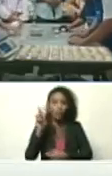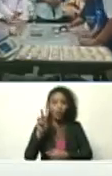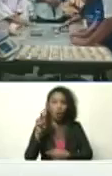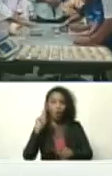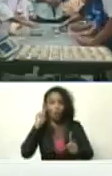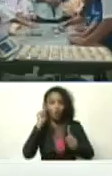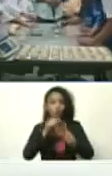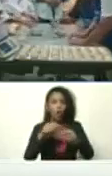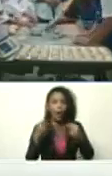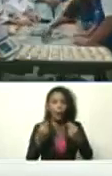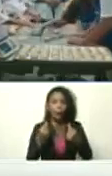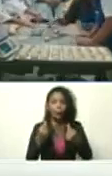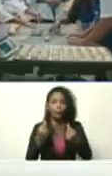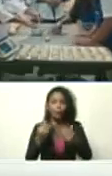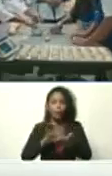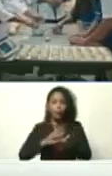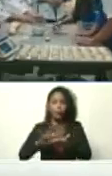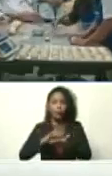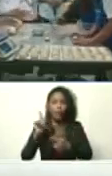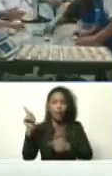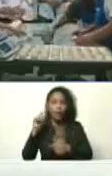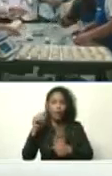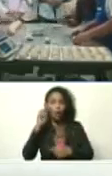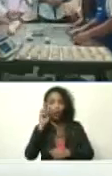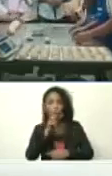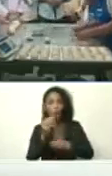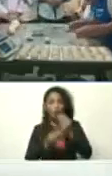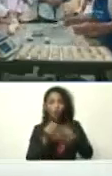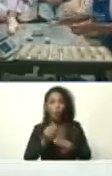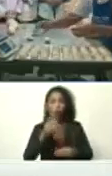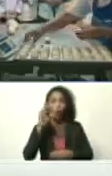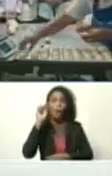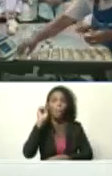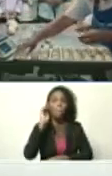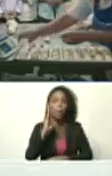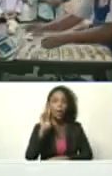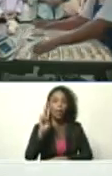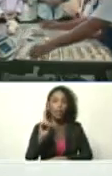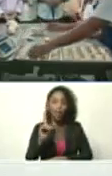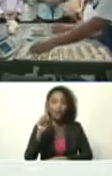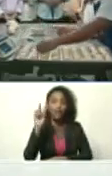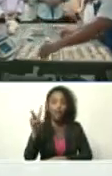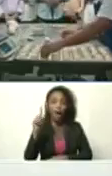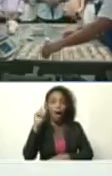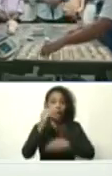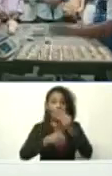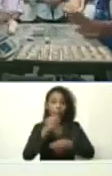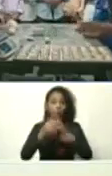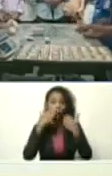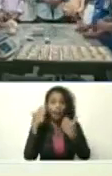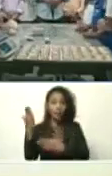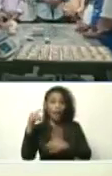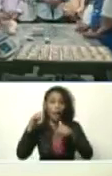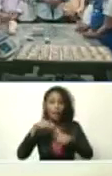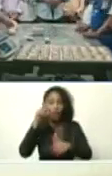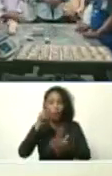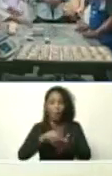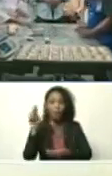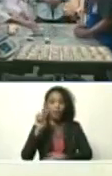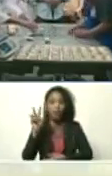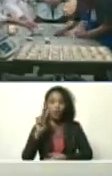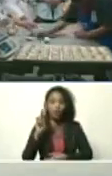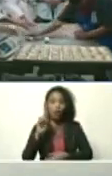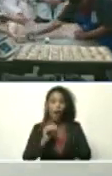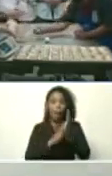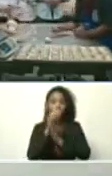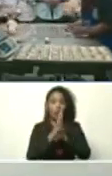digital. Y así lo entendemos, presidente, desde el BDB, así lo estamos haciendo para que este 2022 el emprendedor